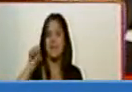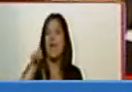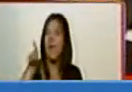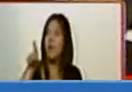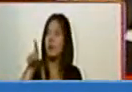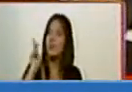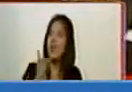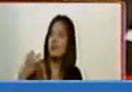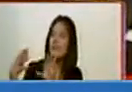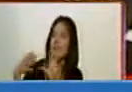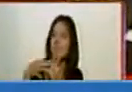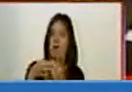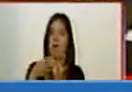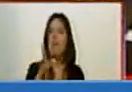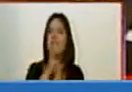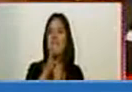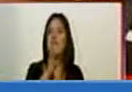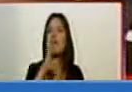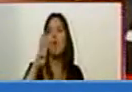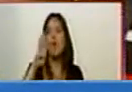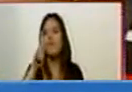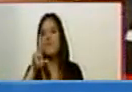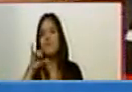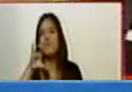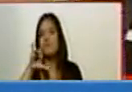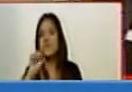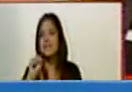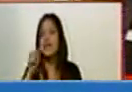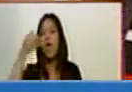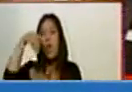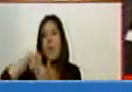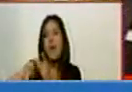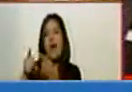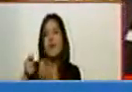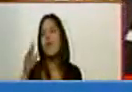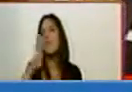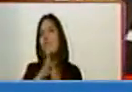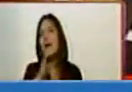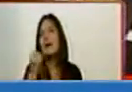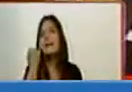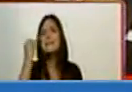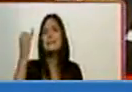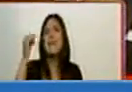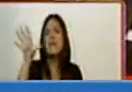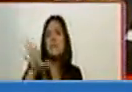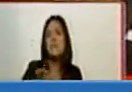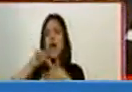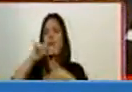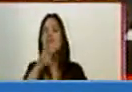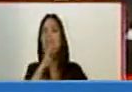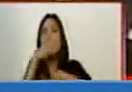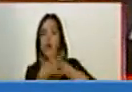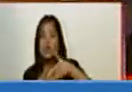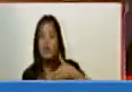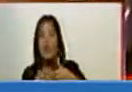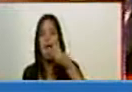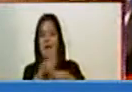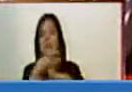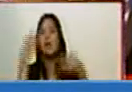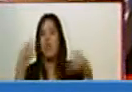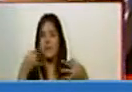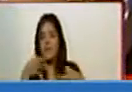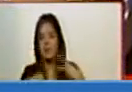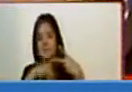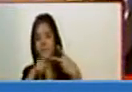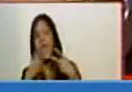Articularnos al Banco de los BRICS, al Fondo de Reserva de los BRICS, retomar la idea del Banco del Sur y hacerla realidad, retomar la idea